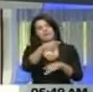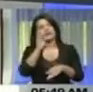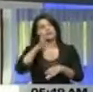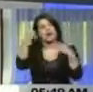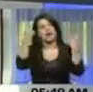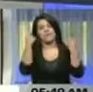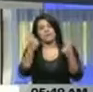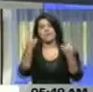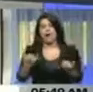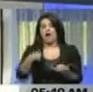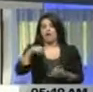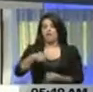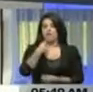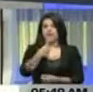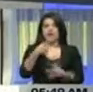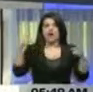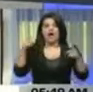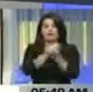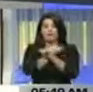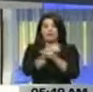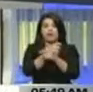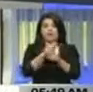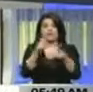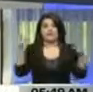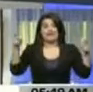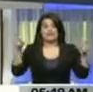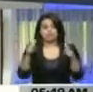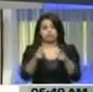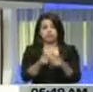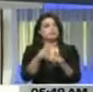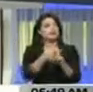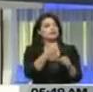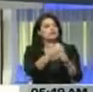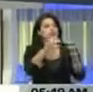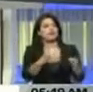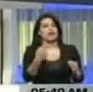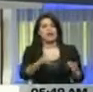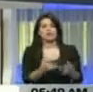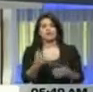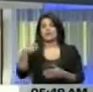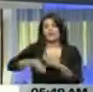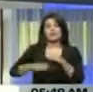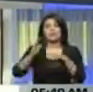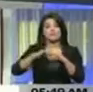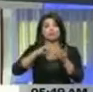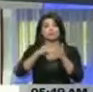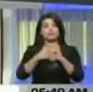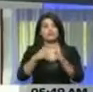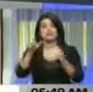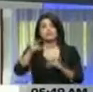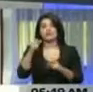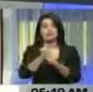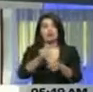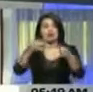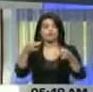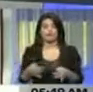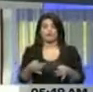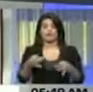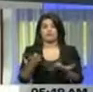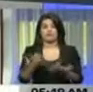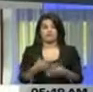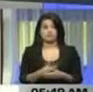hoy en día se está bajando el desempleo y está subiendo el trabajo formal, porque cuando se habla de salario mínimo impacta obviamente a quienes están formalmente